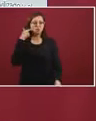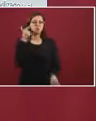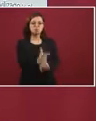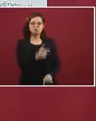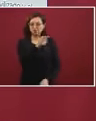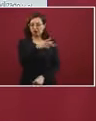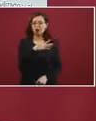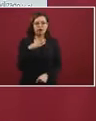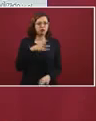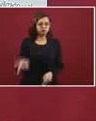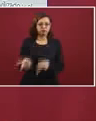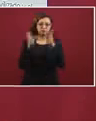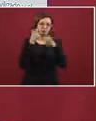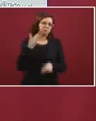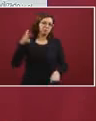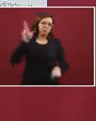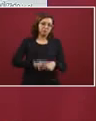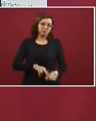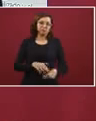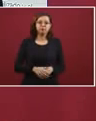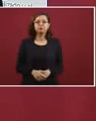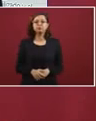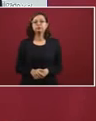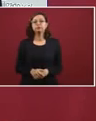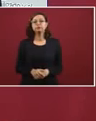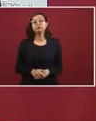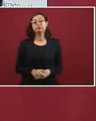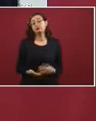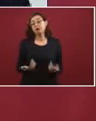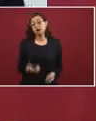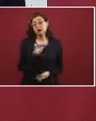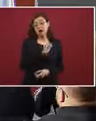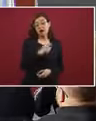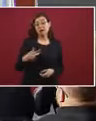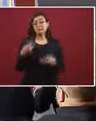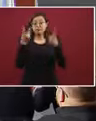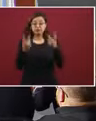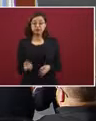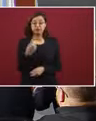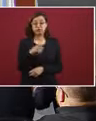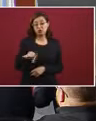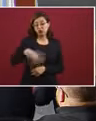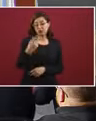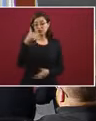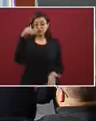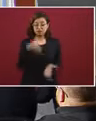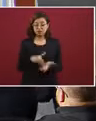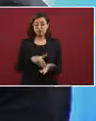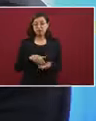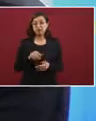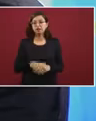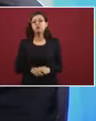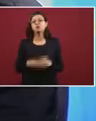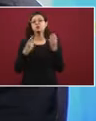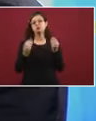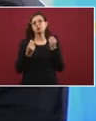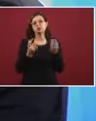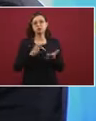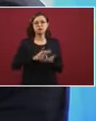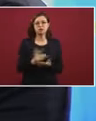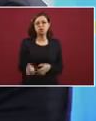investigación de un delito. 114 mil descargas de la app, 666, agradecemos en